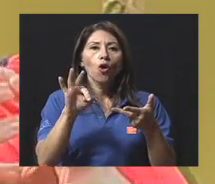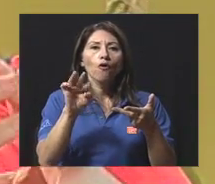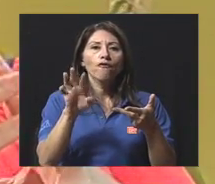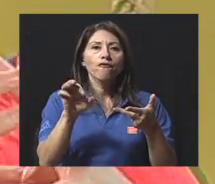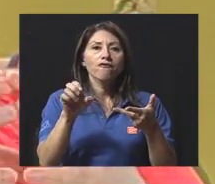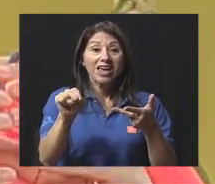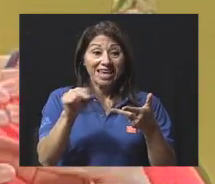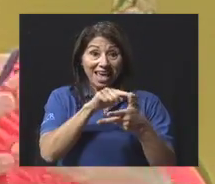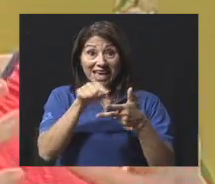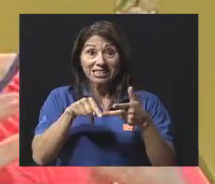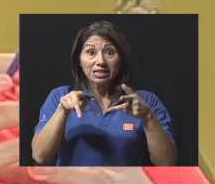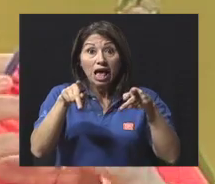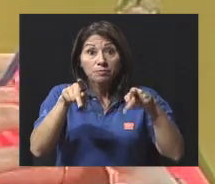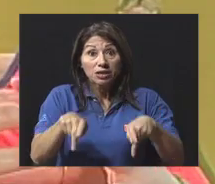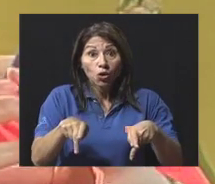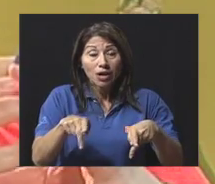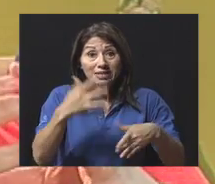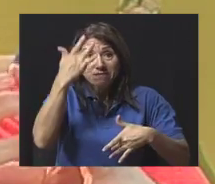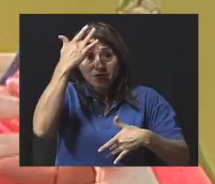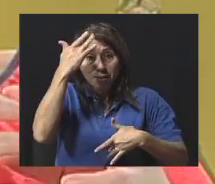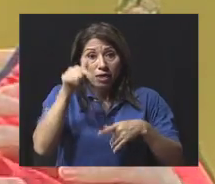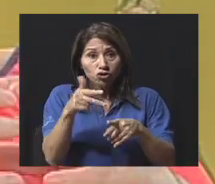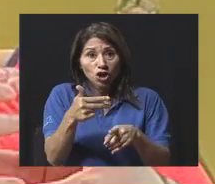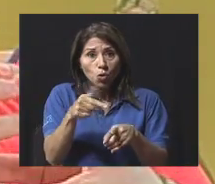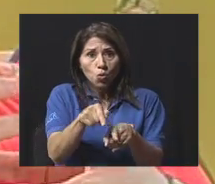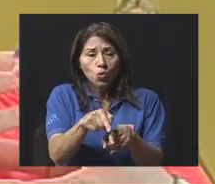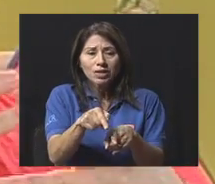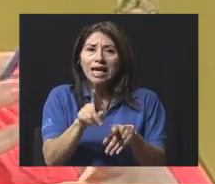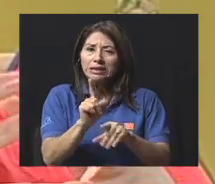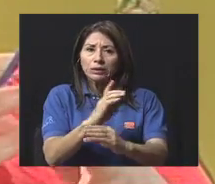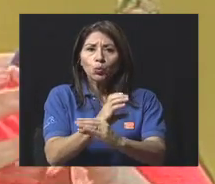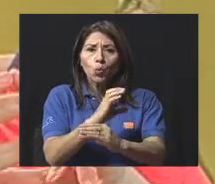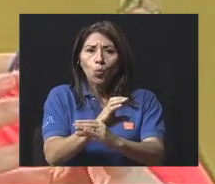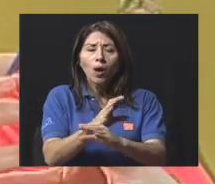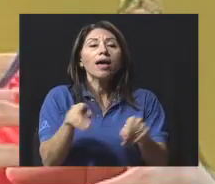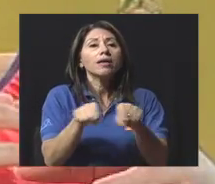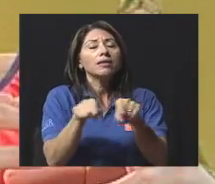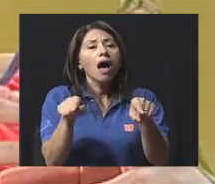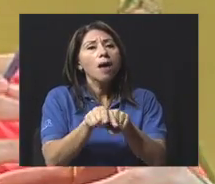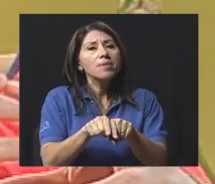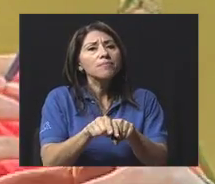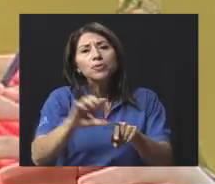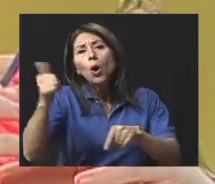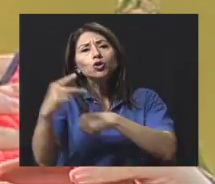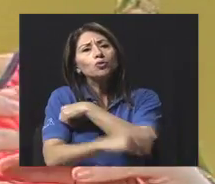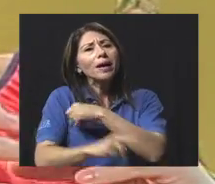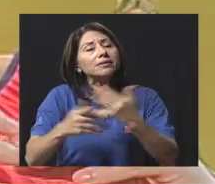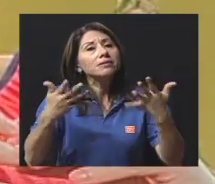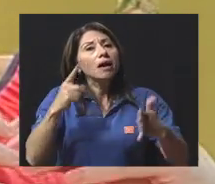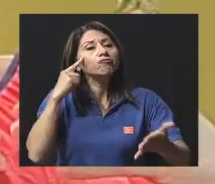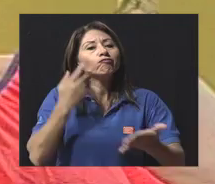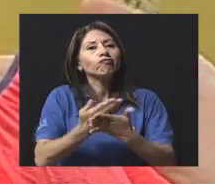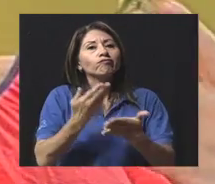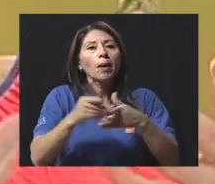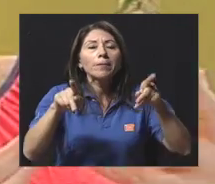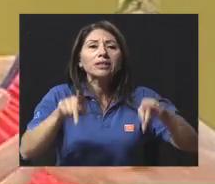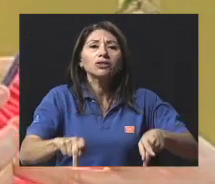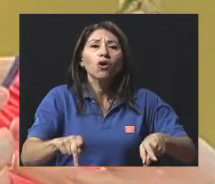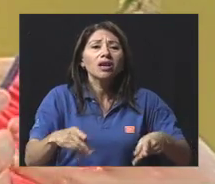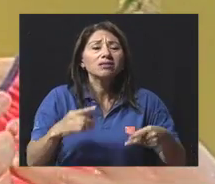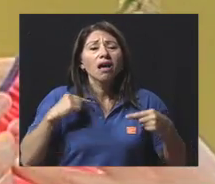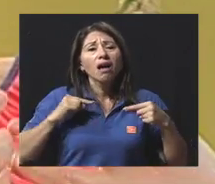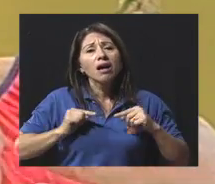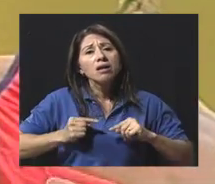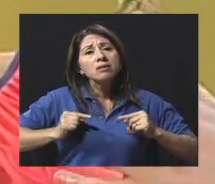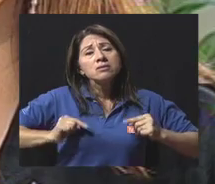llegaron a ser pacientes con chic uña y lo que se ha demostrado mucho en otros países es el nivel de depresión que